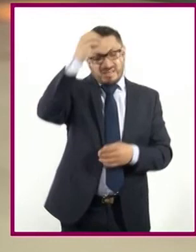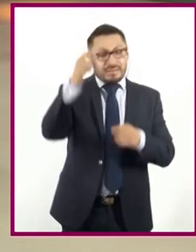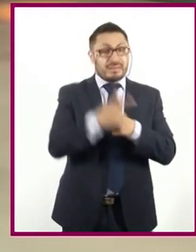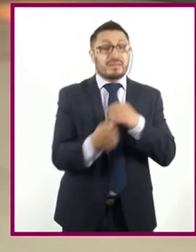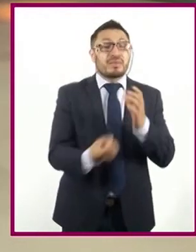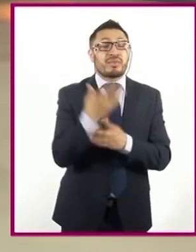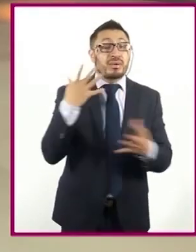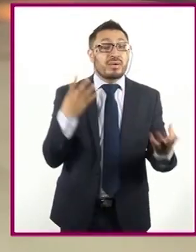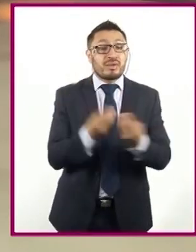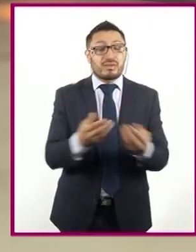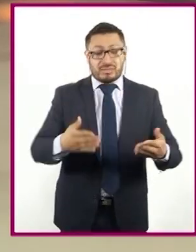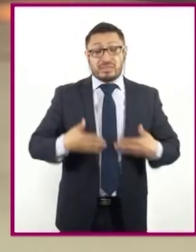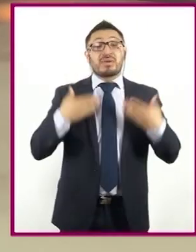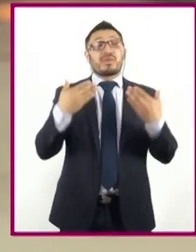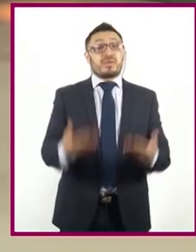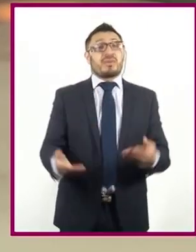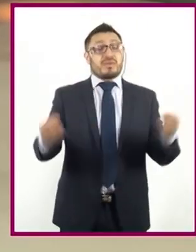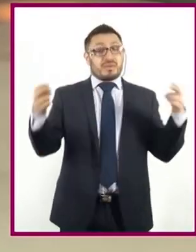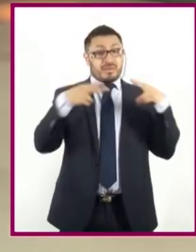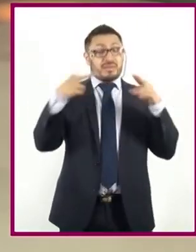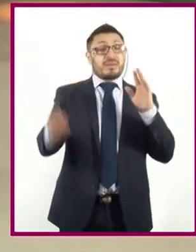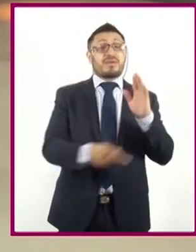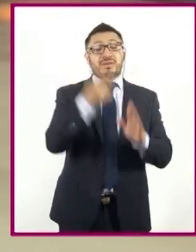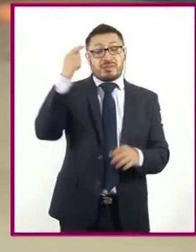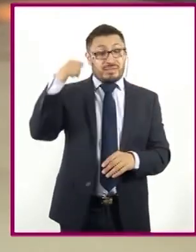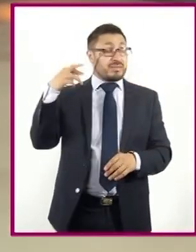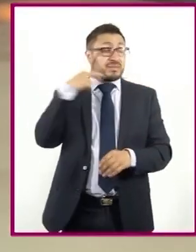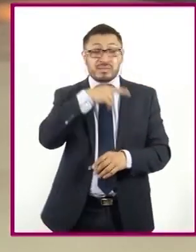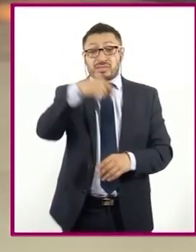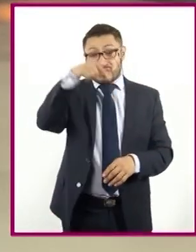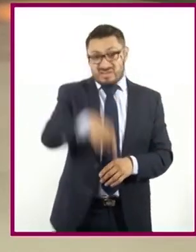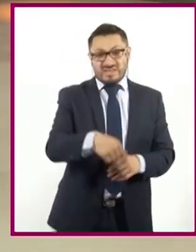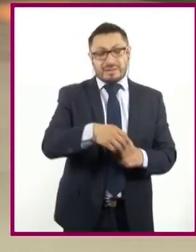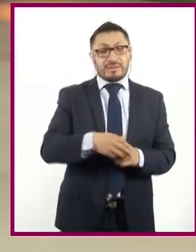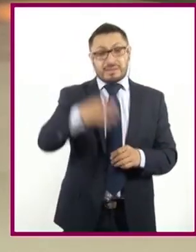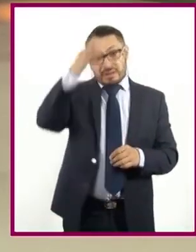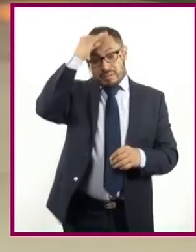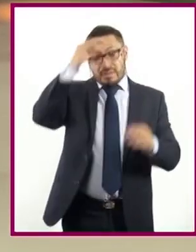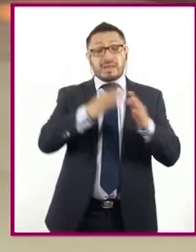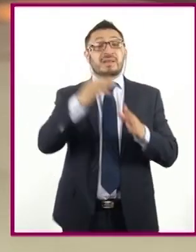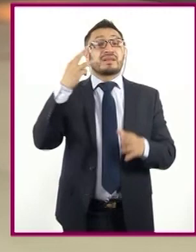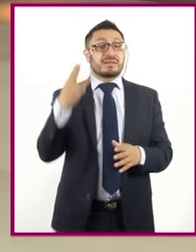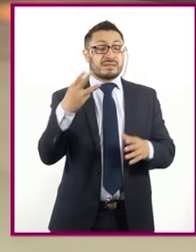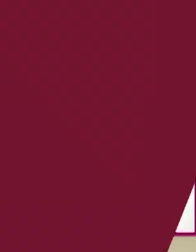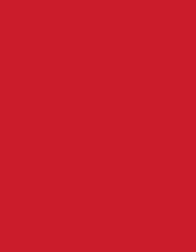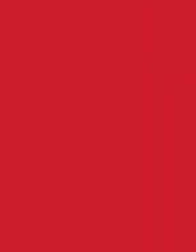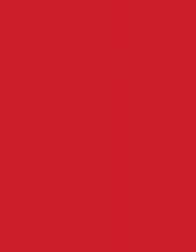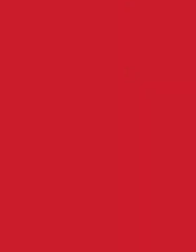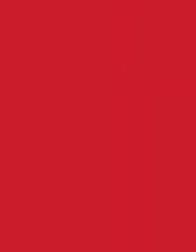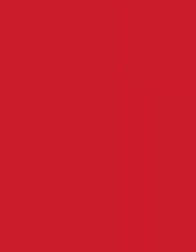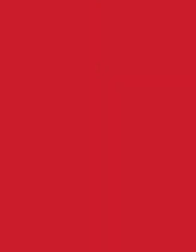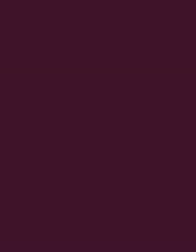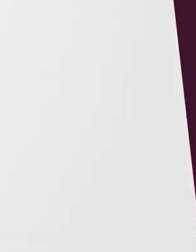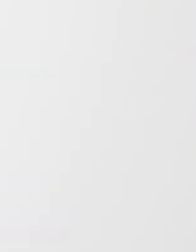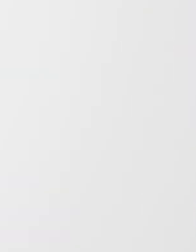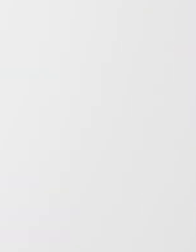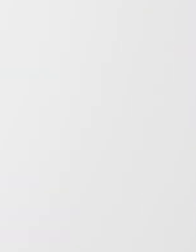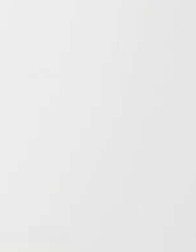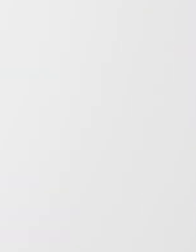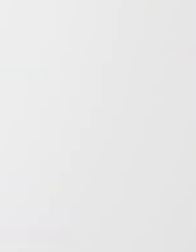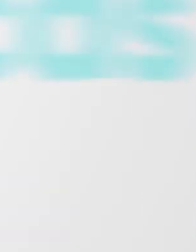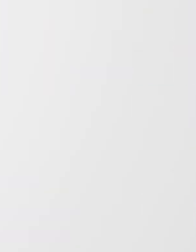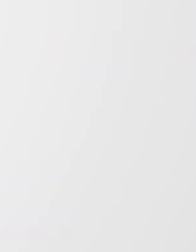juntos. Confiamos en encontrarnos nuevamente muy pronto aquí, en Aprende en Casa 3.